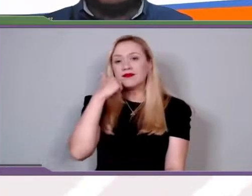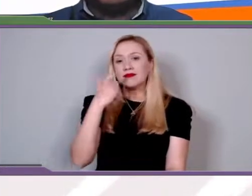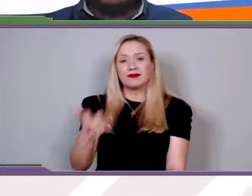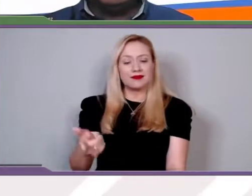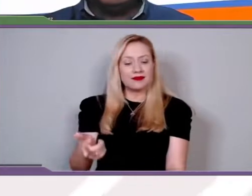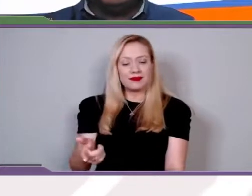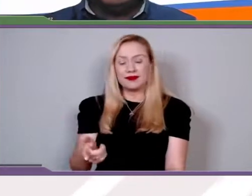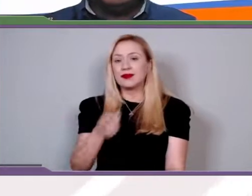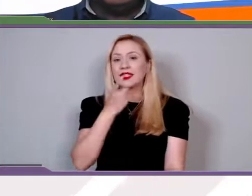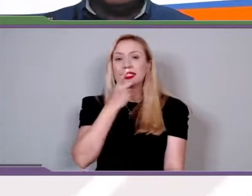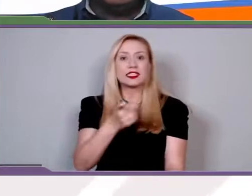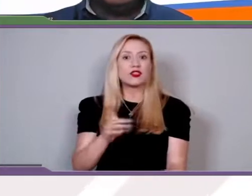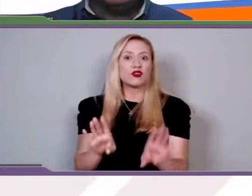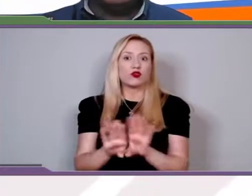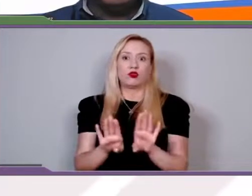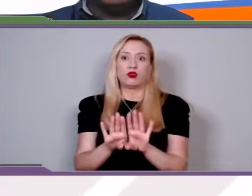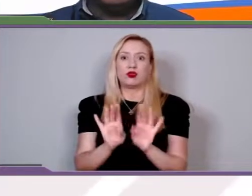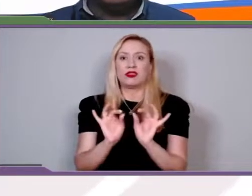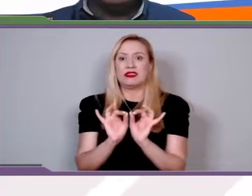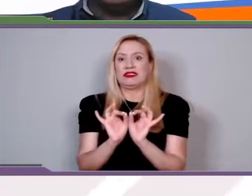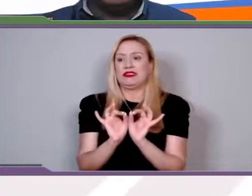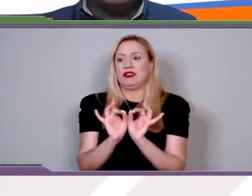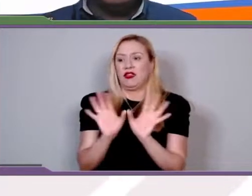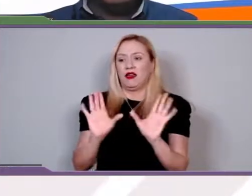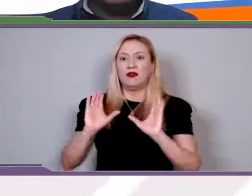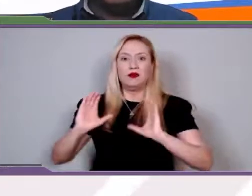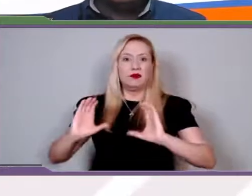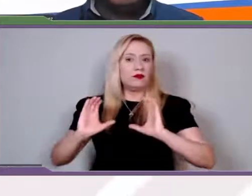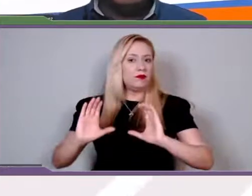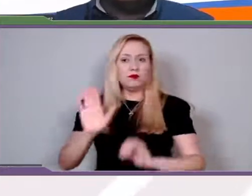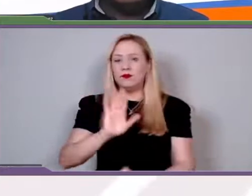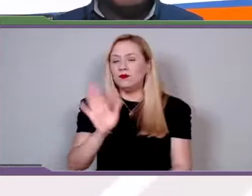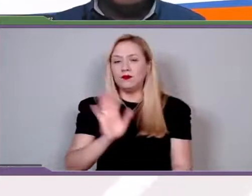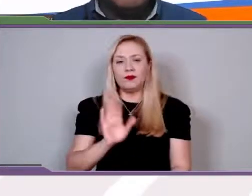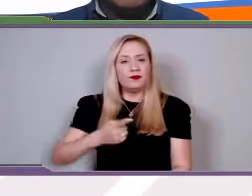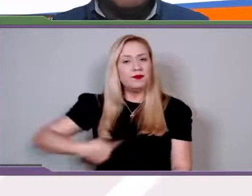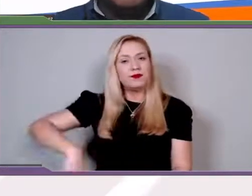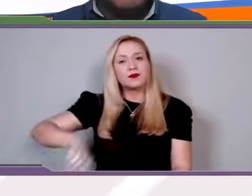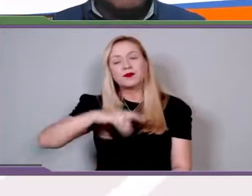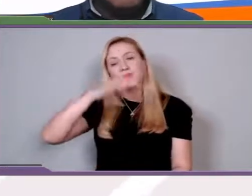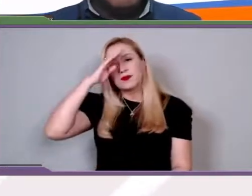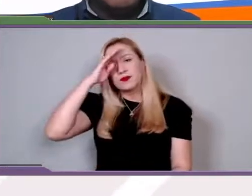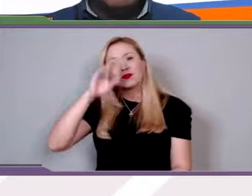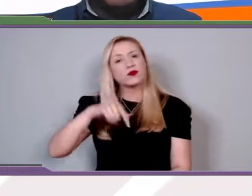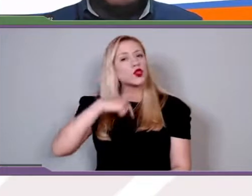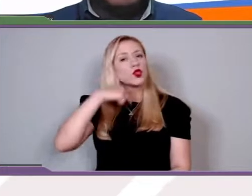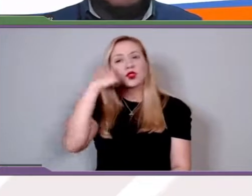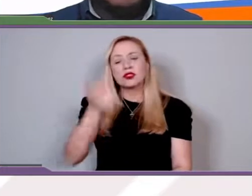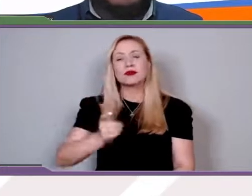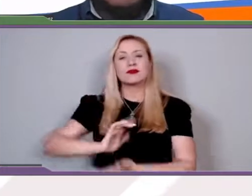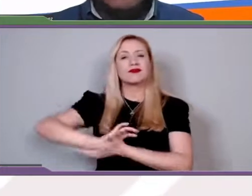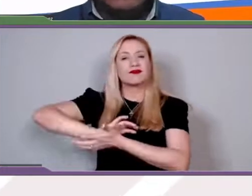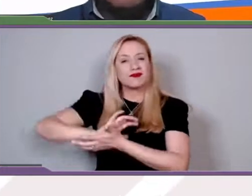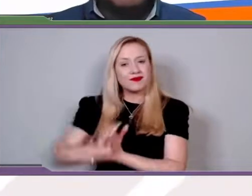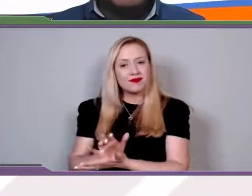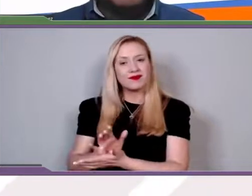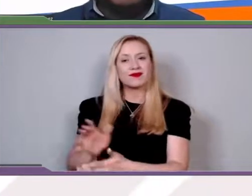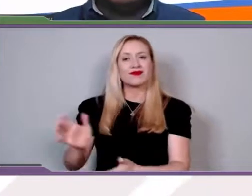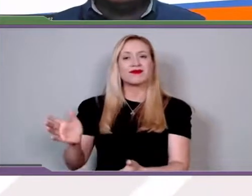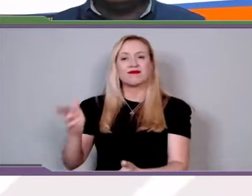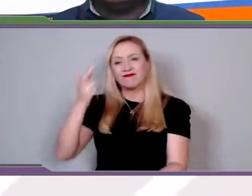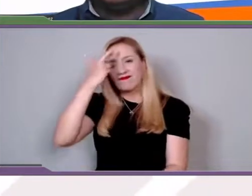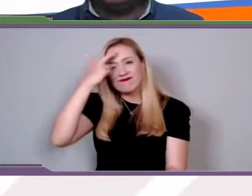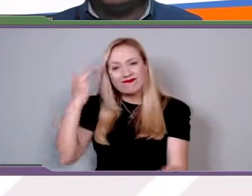de cristal. Estamos buscando que no haya violaciones a los derechos, que no haya discriminación. Y yo creo